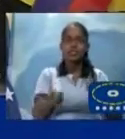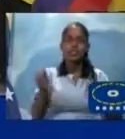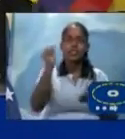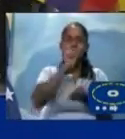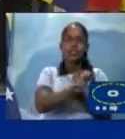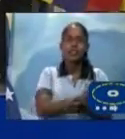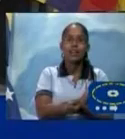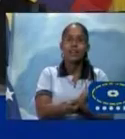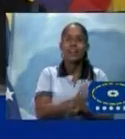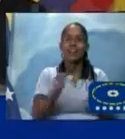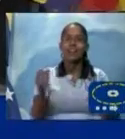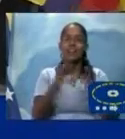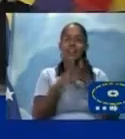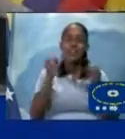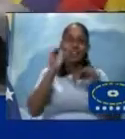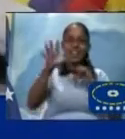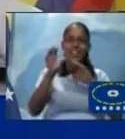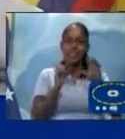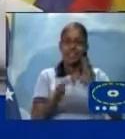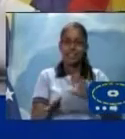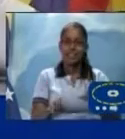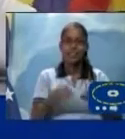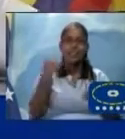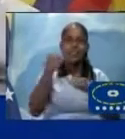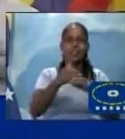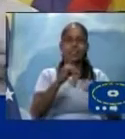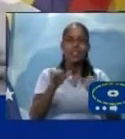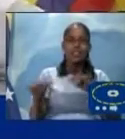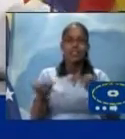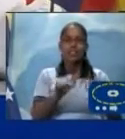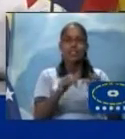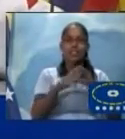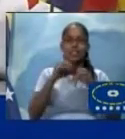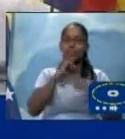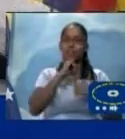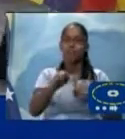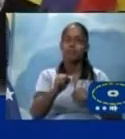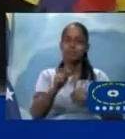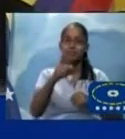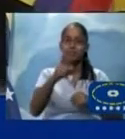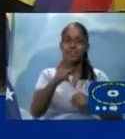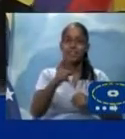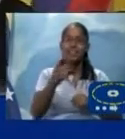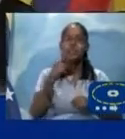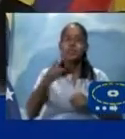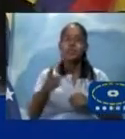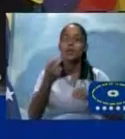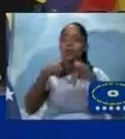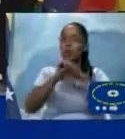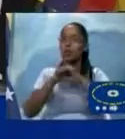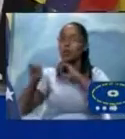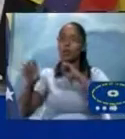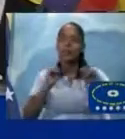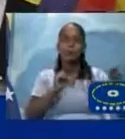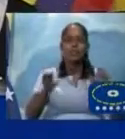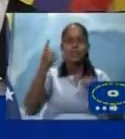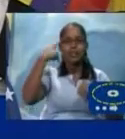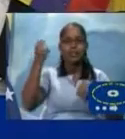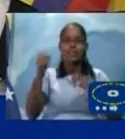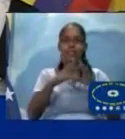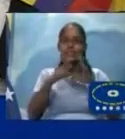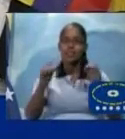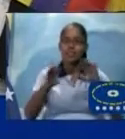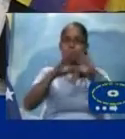esparció por todas las naciones, como lo había profetizado. Él dijo que los iba a dispersar por todos